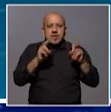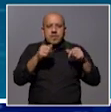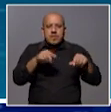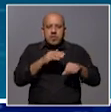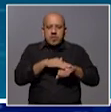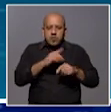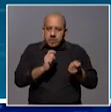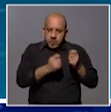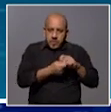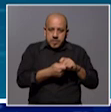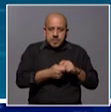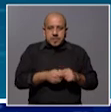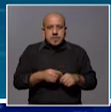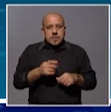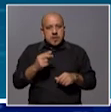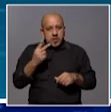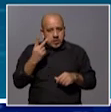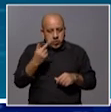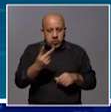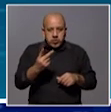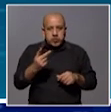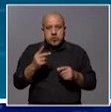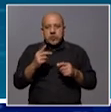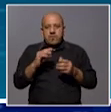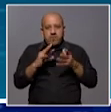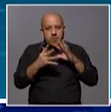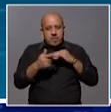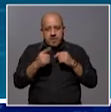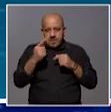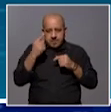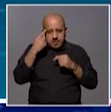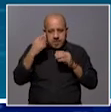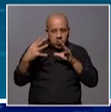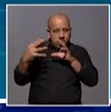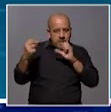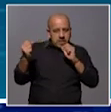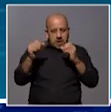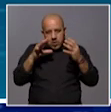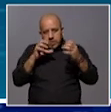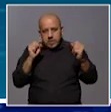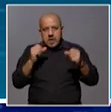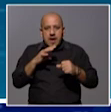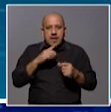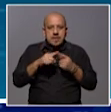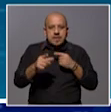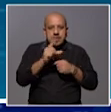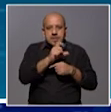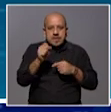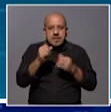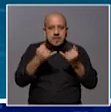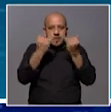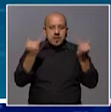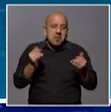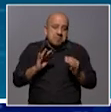esa manera hay dos formas de leerlo una sería decir que bueno que es razonable que a los cien días está en la esta